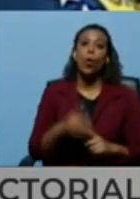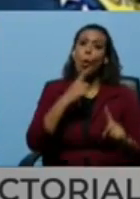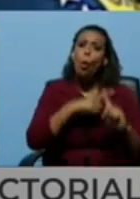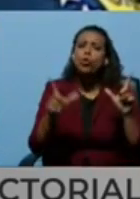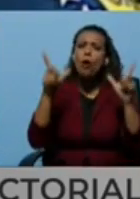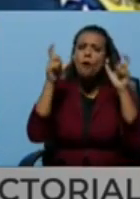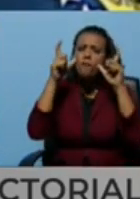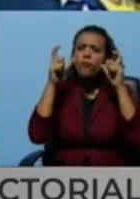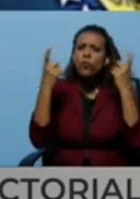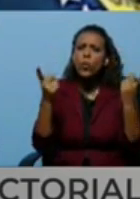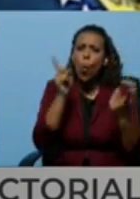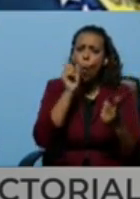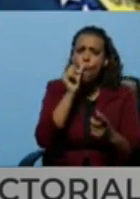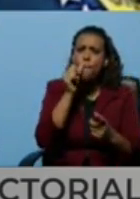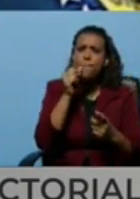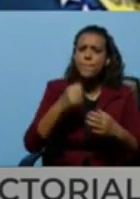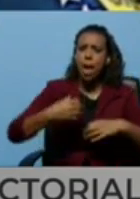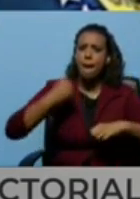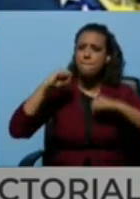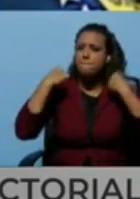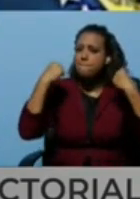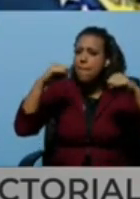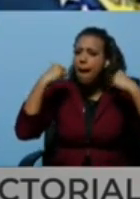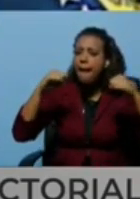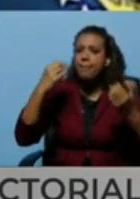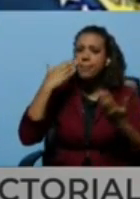foto del entrenamiento de este caballero.